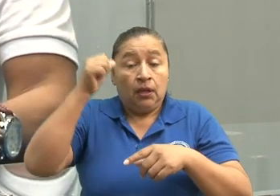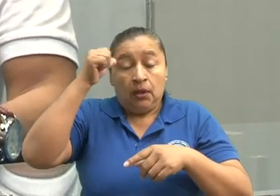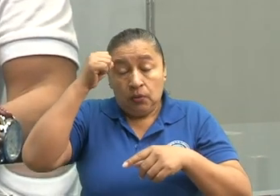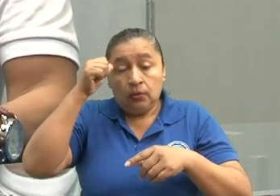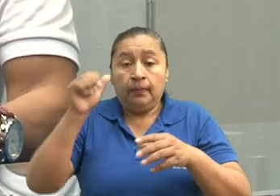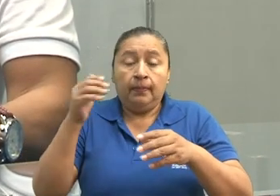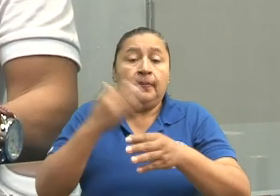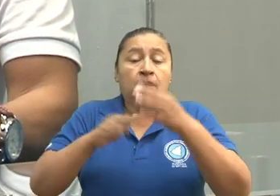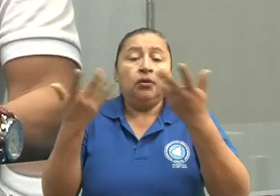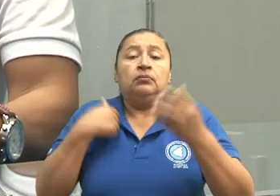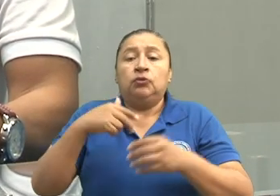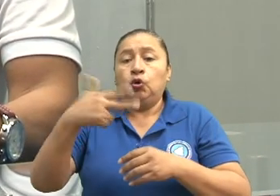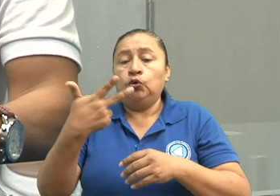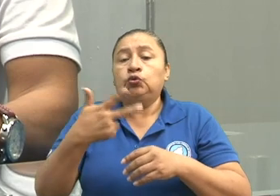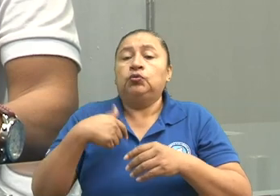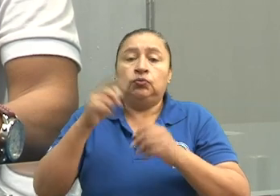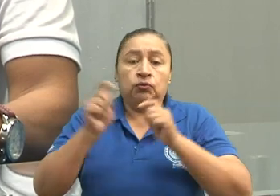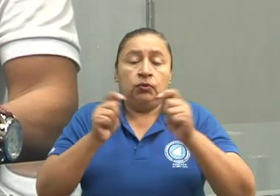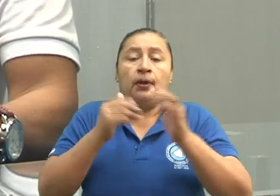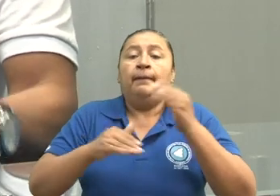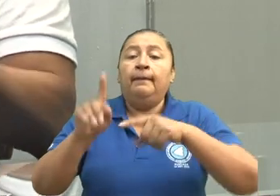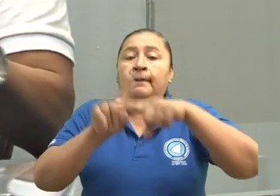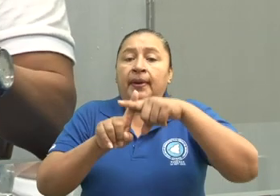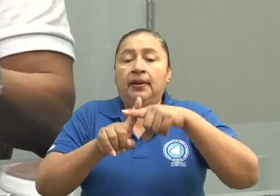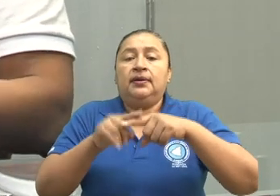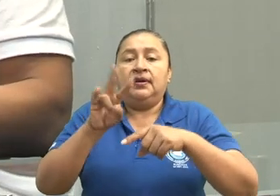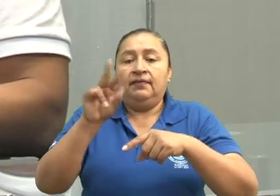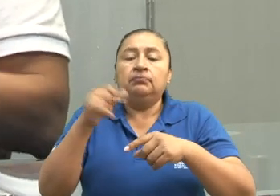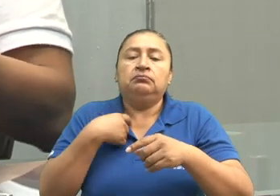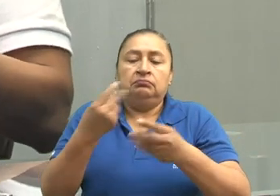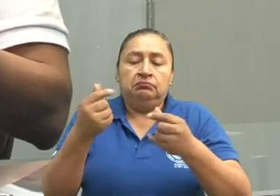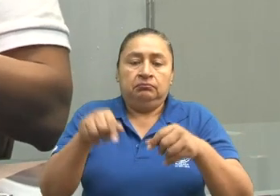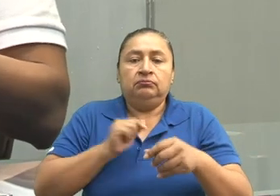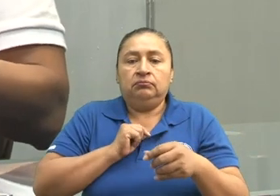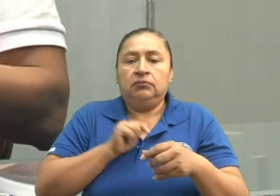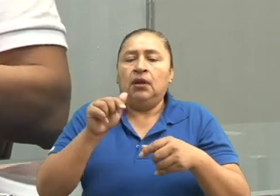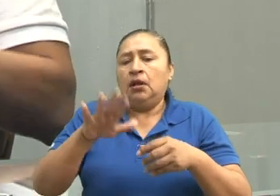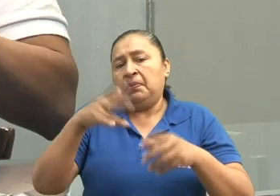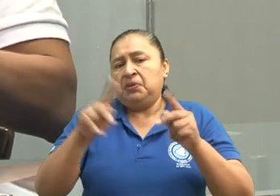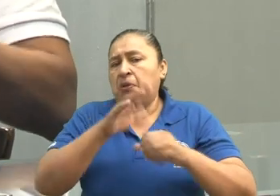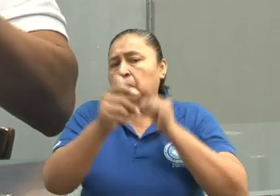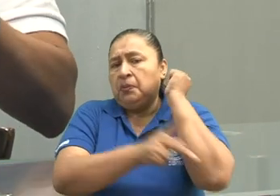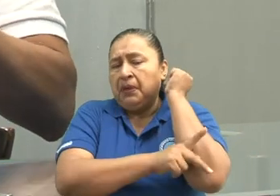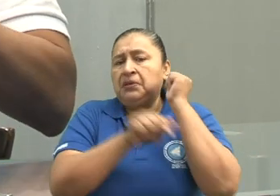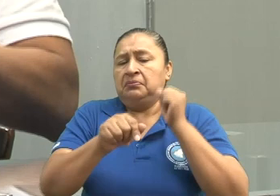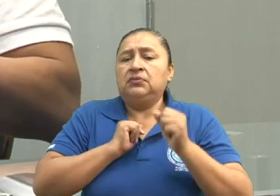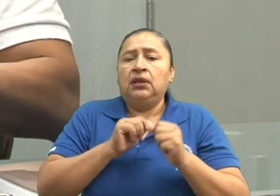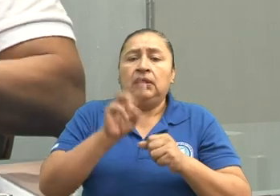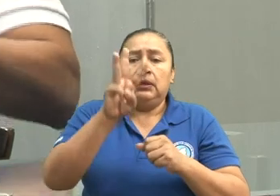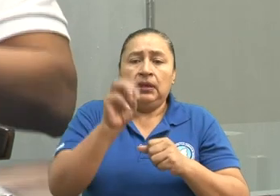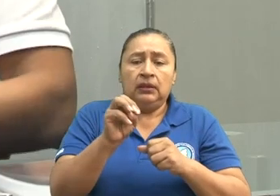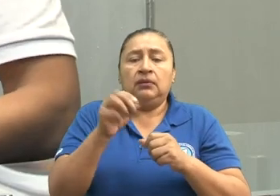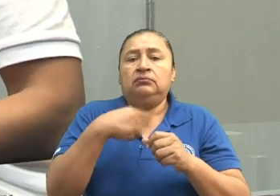jubilado paga $8 más IVA, el precio de niño. Y los extranjeros pagan 30 el adulto, 25